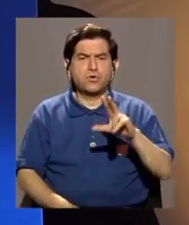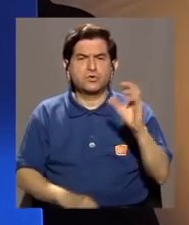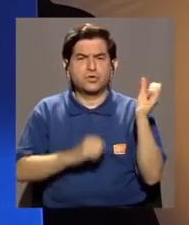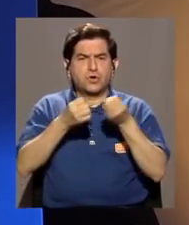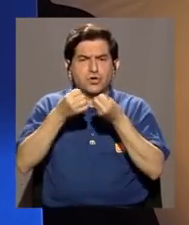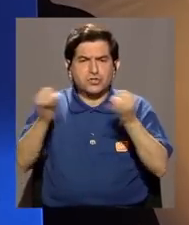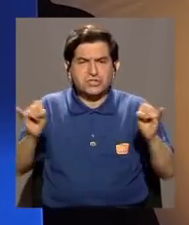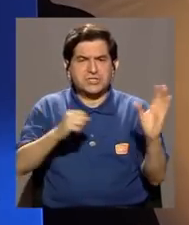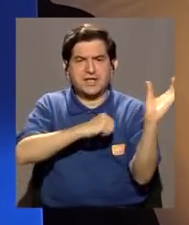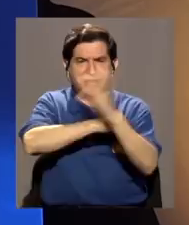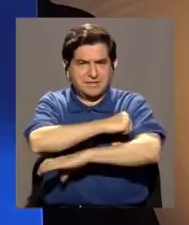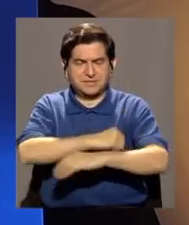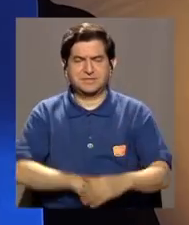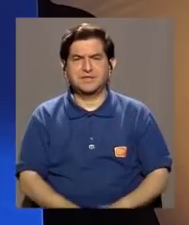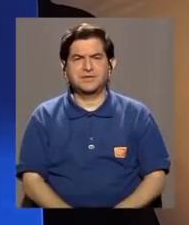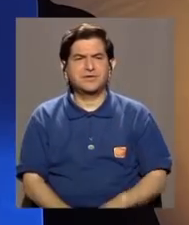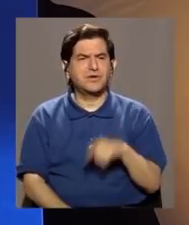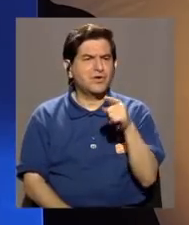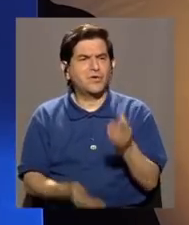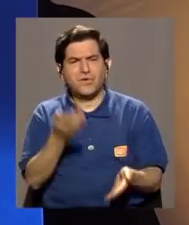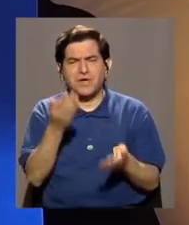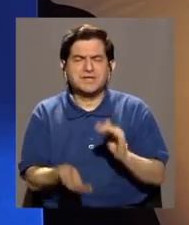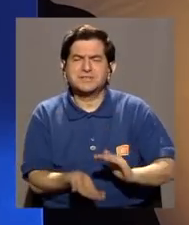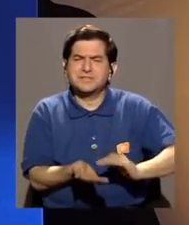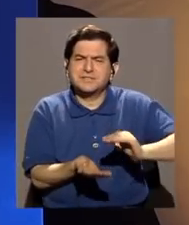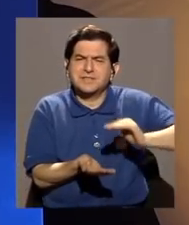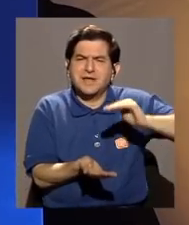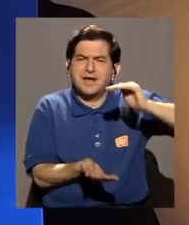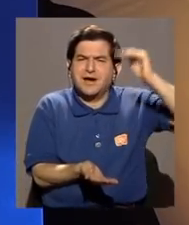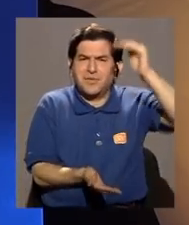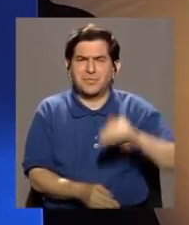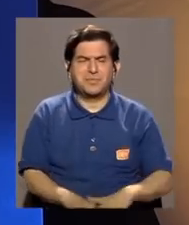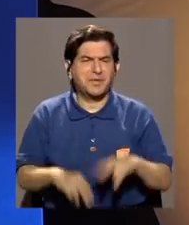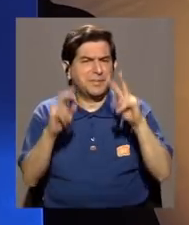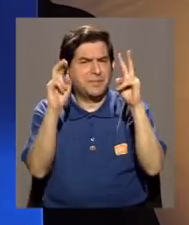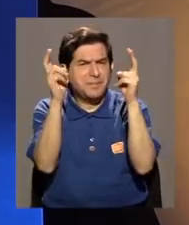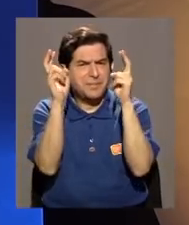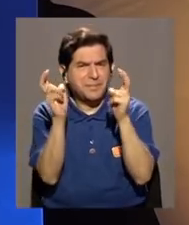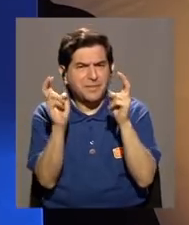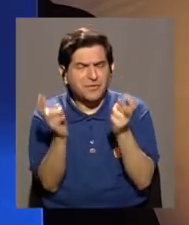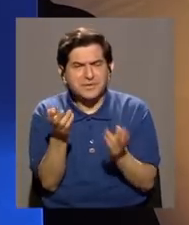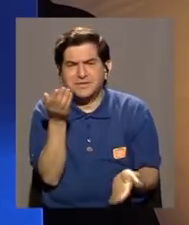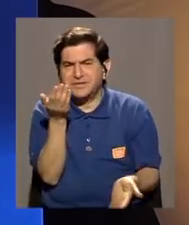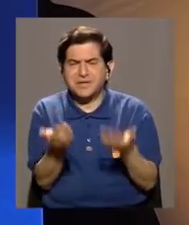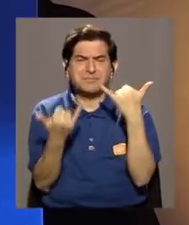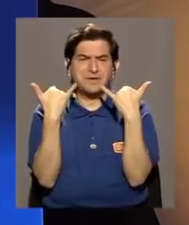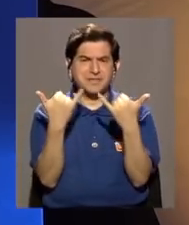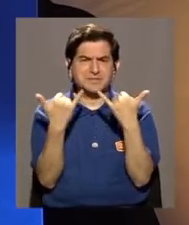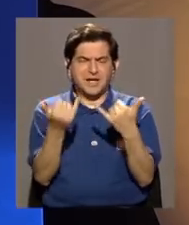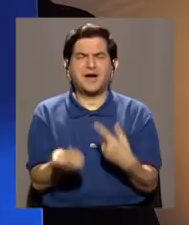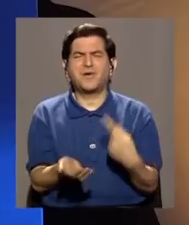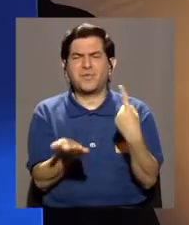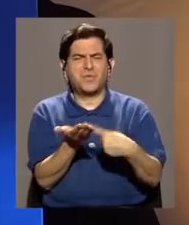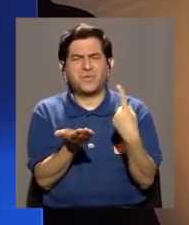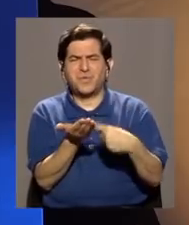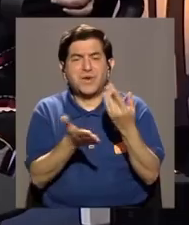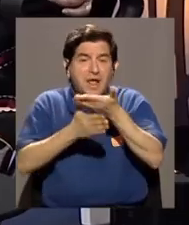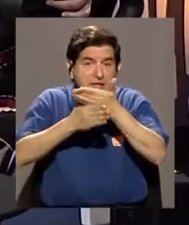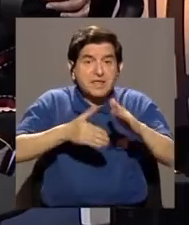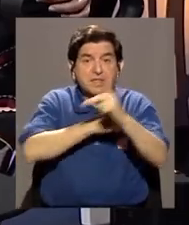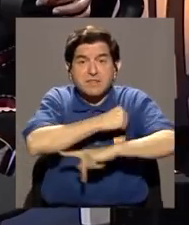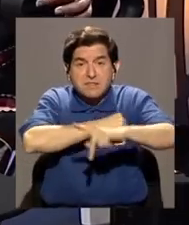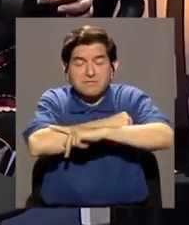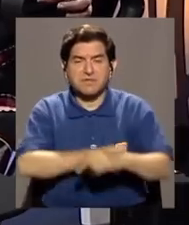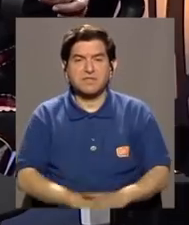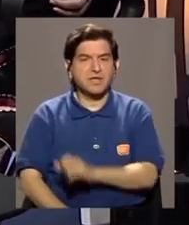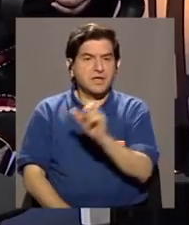a qué se debe tal vez ese exacerbamiento ante temas que han resultado en estos días muy polarizante por el país bueno lo